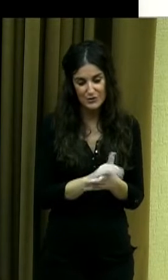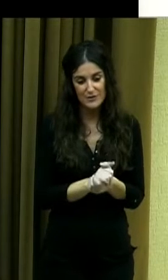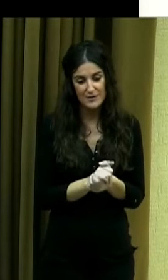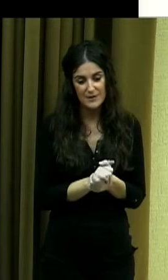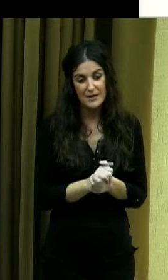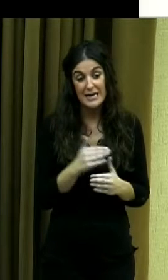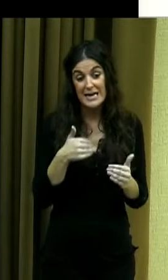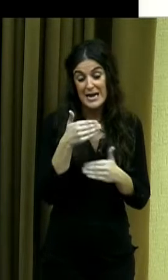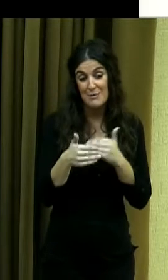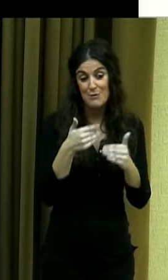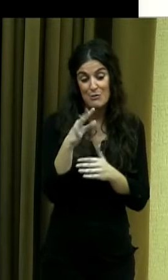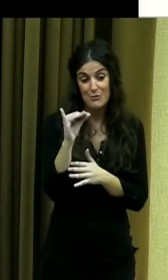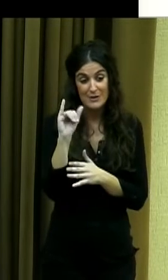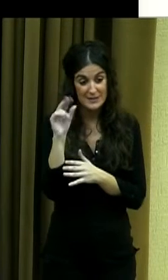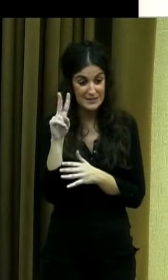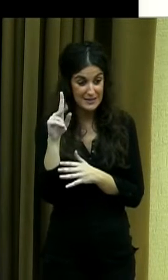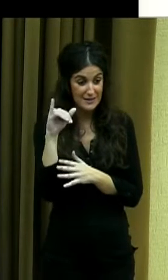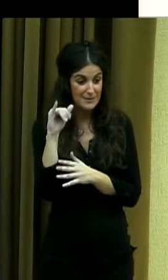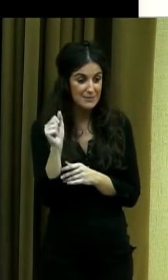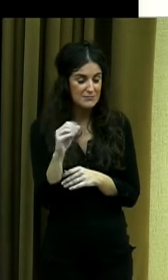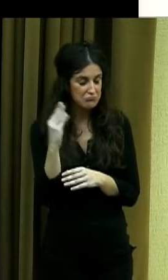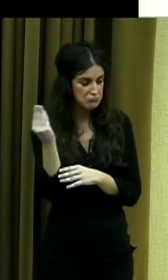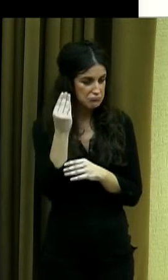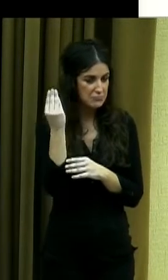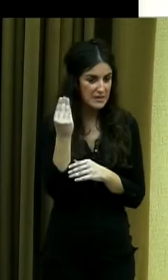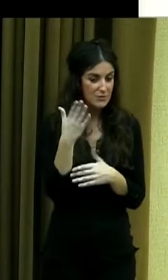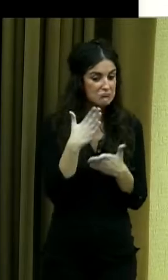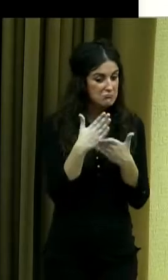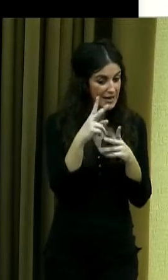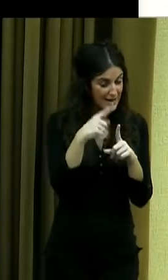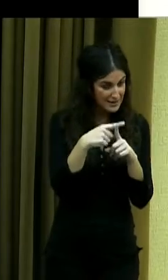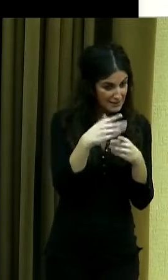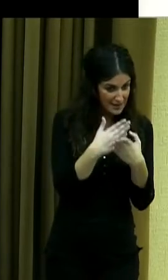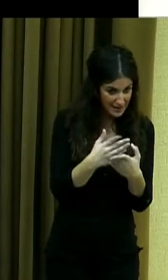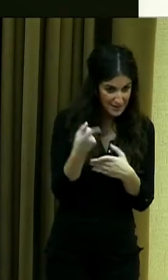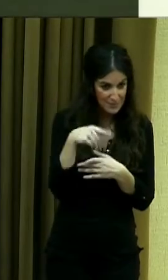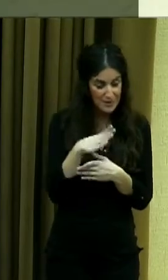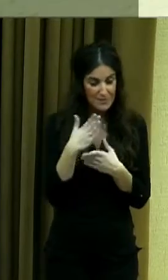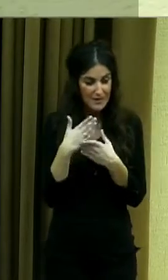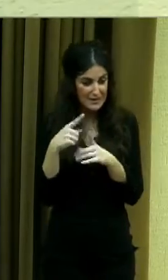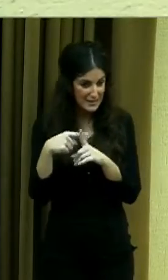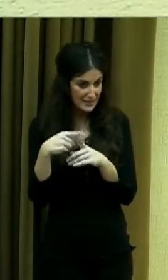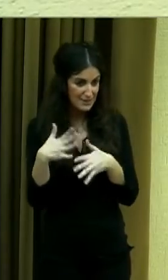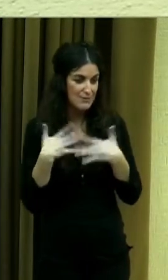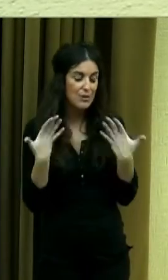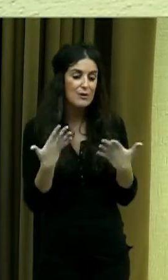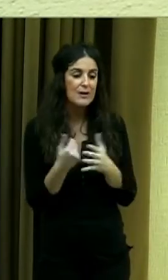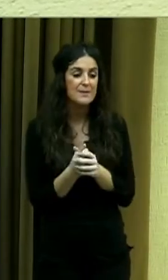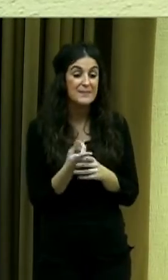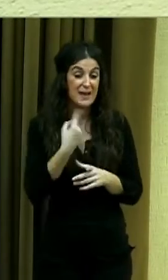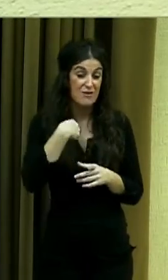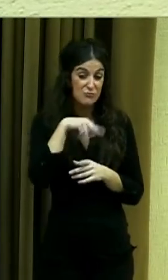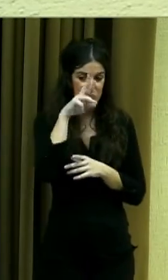de Silvia pues, ha sido bastante a mejor. No solo a nivel académico, sino a nivel emocional, que es una de las cosas que más nos